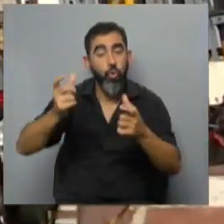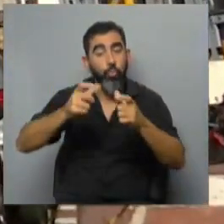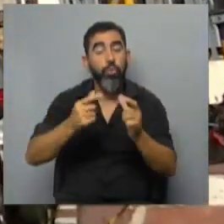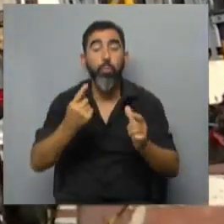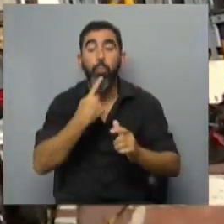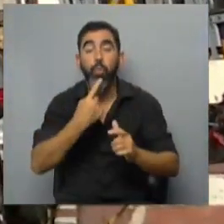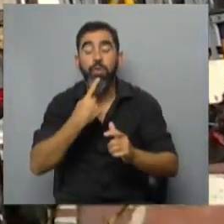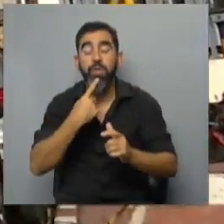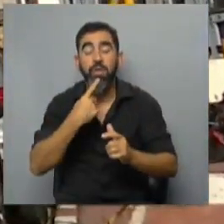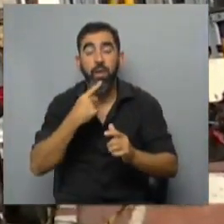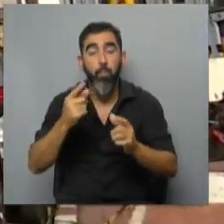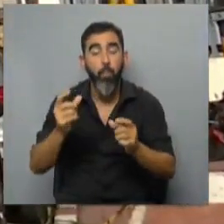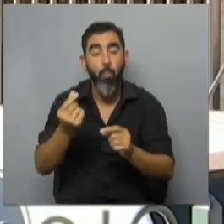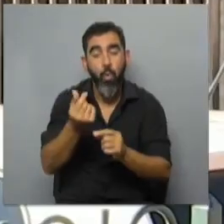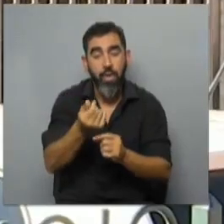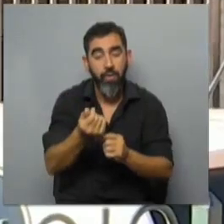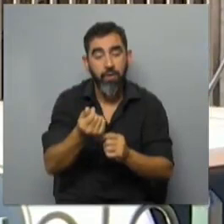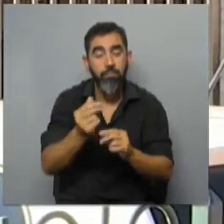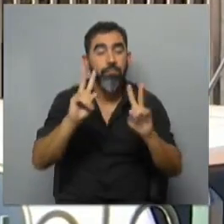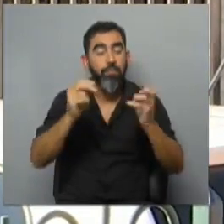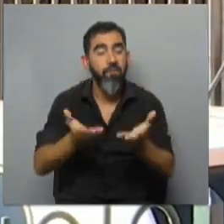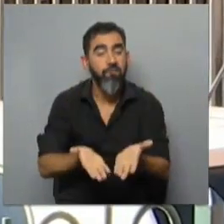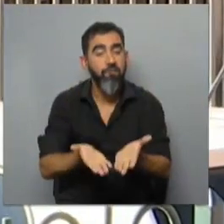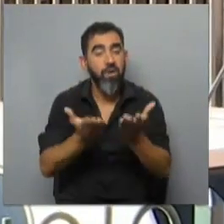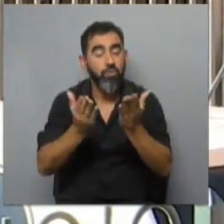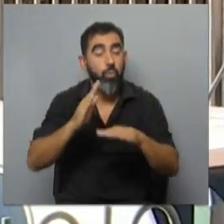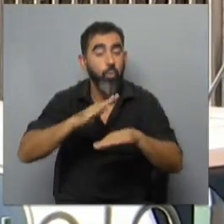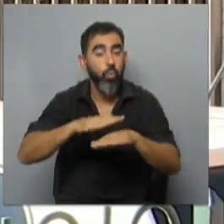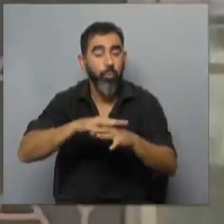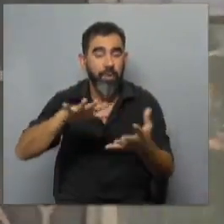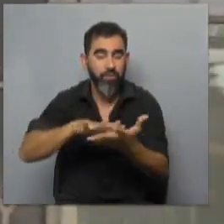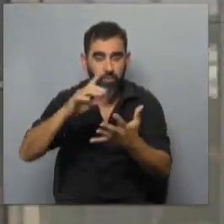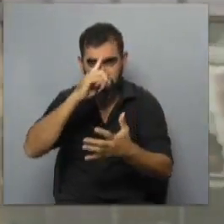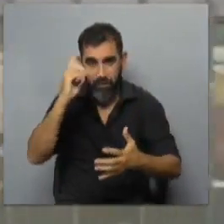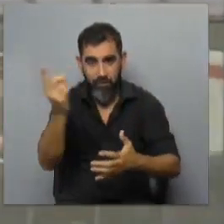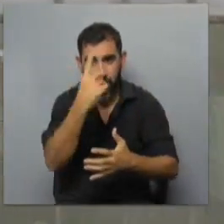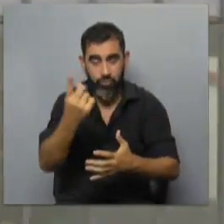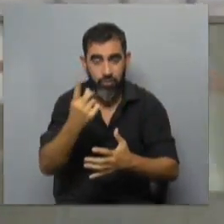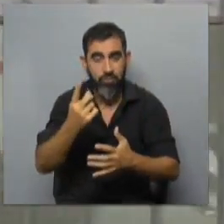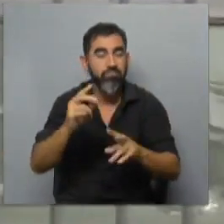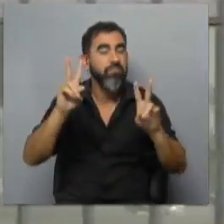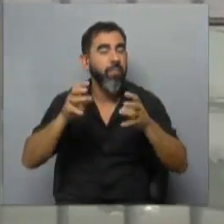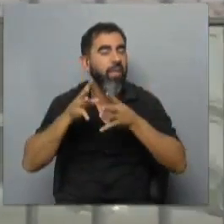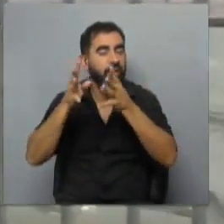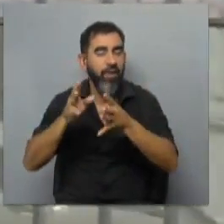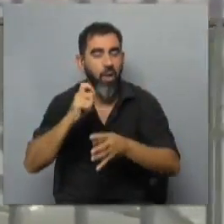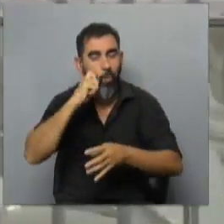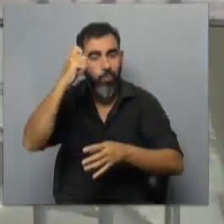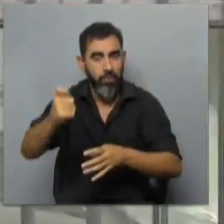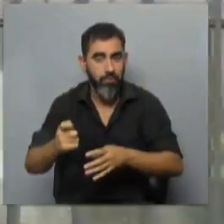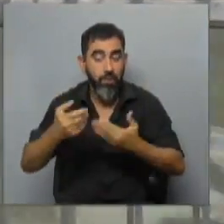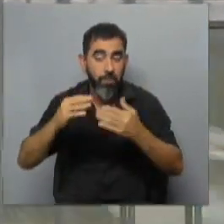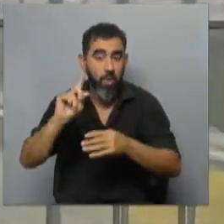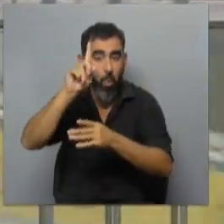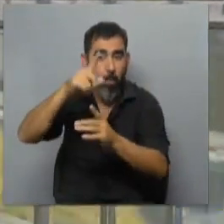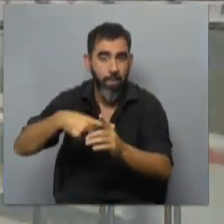política monetaria tuvo en cuenta la presión inflacionaria atribuida al contexto internacional en referencia a la guerra en ucrania que comenzó